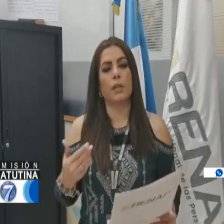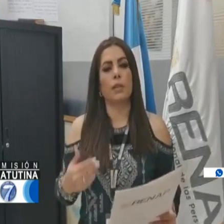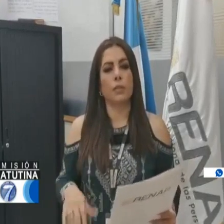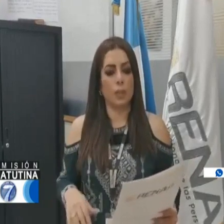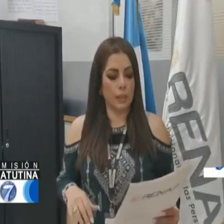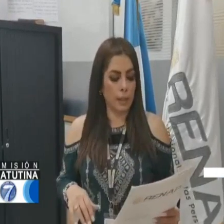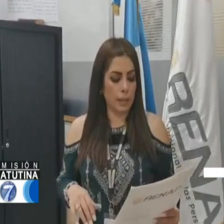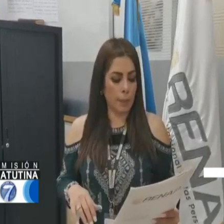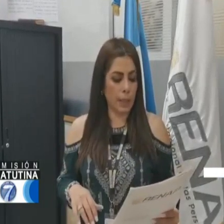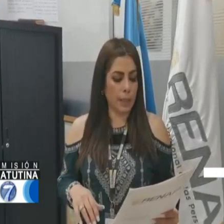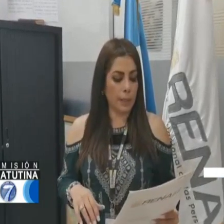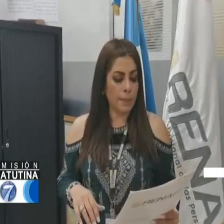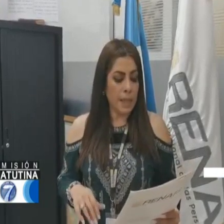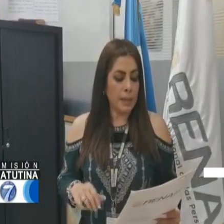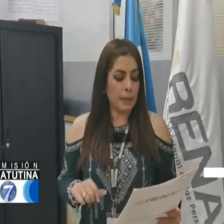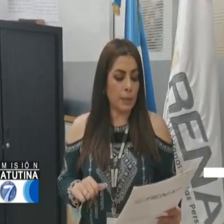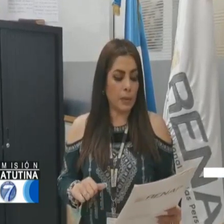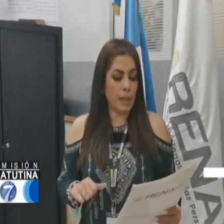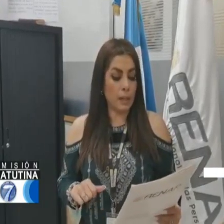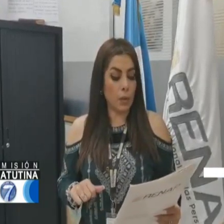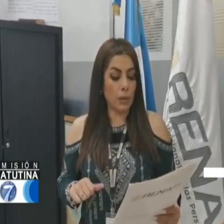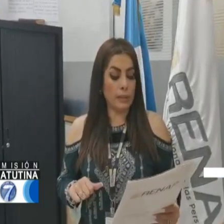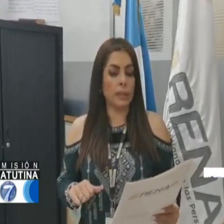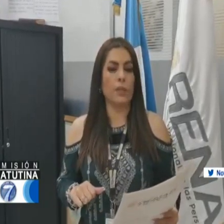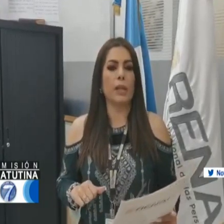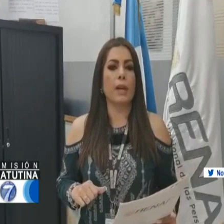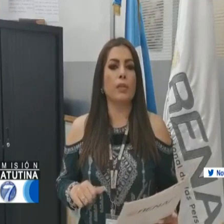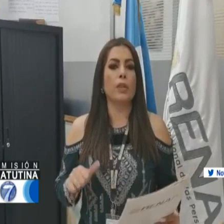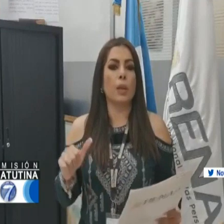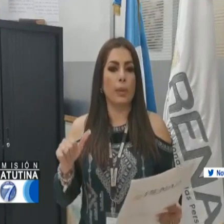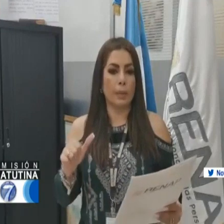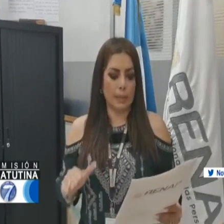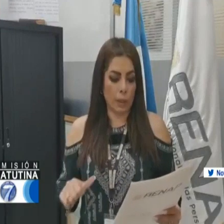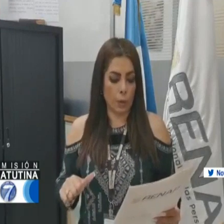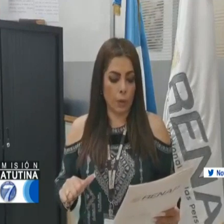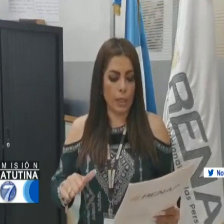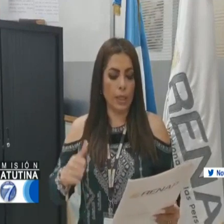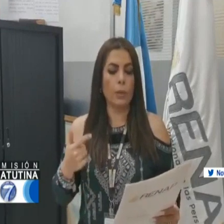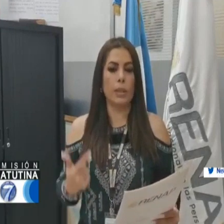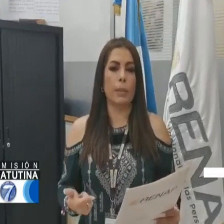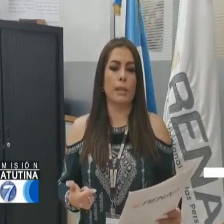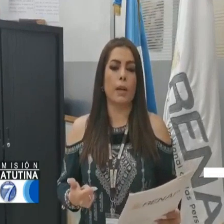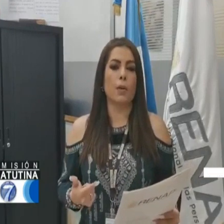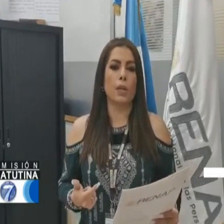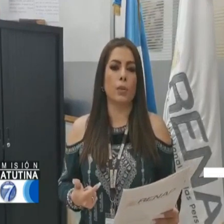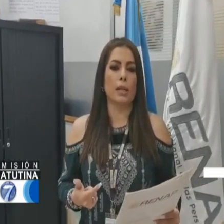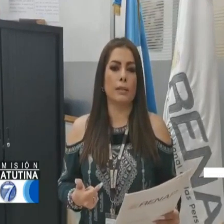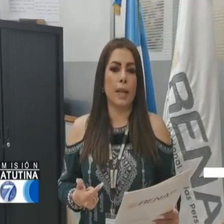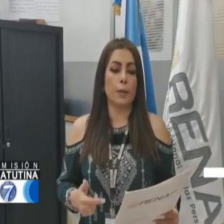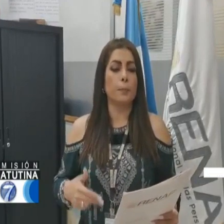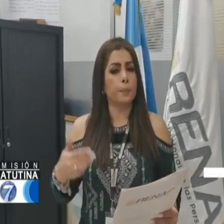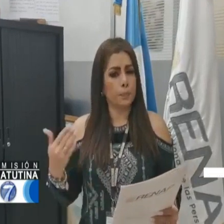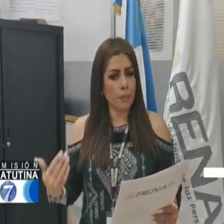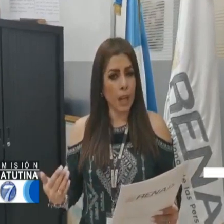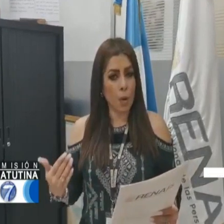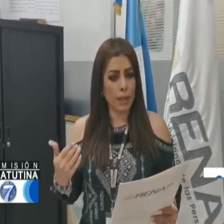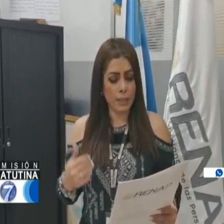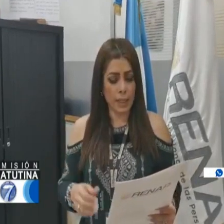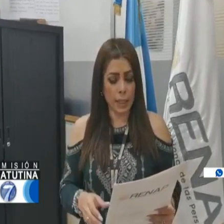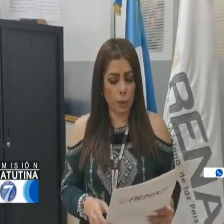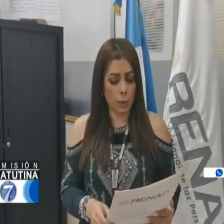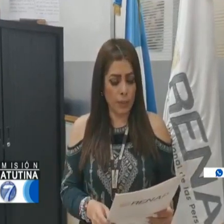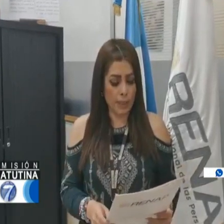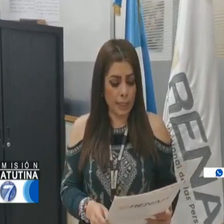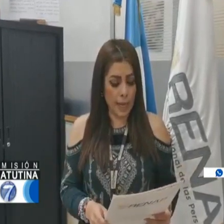la misma certificación del DPI. Estamos hablando de certificados de guatemalteco de origen, guatemalteco naturalizado